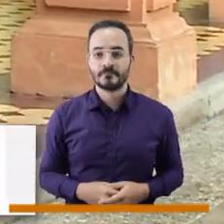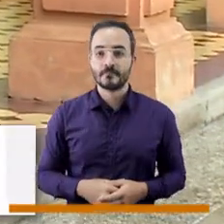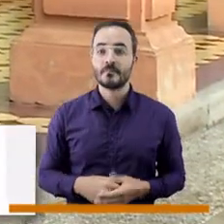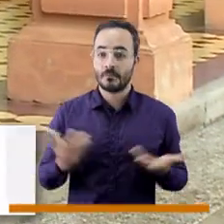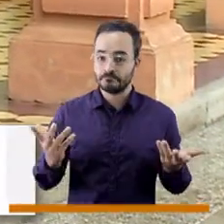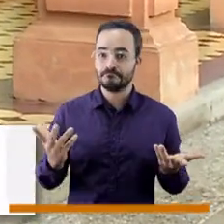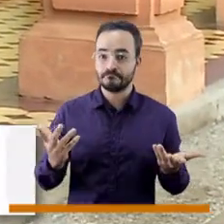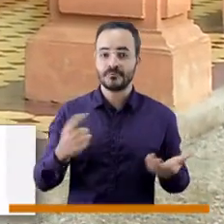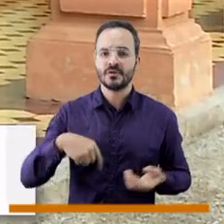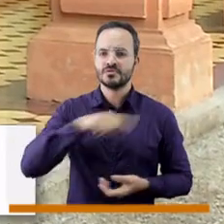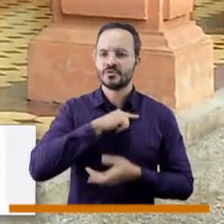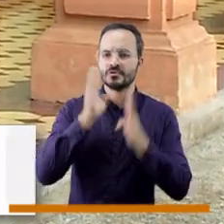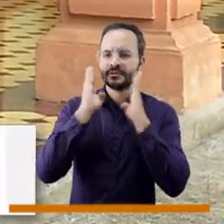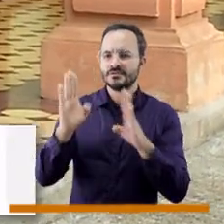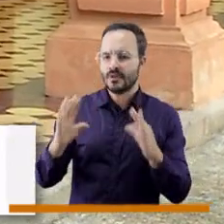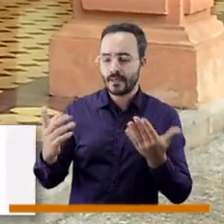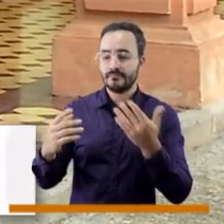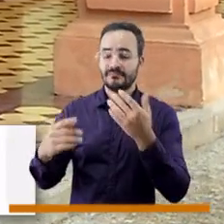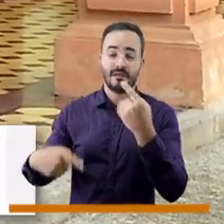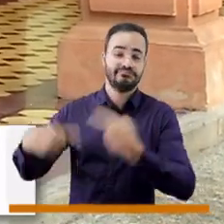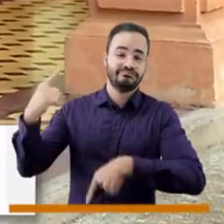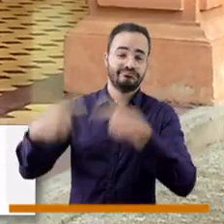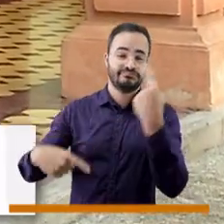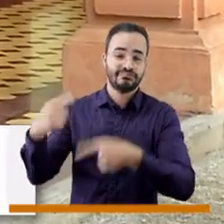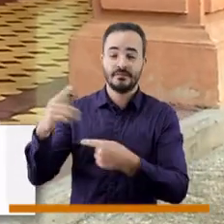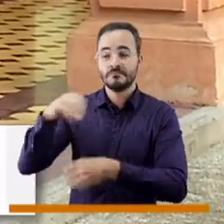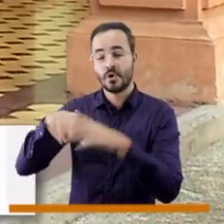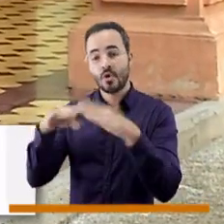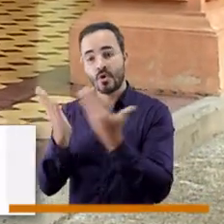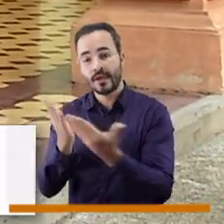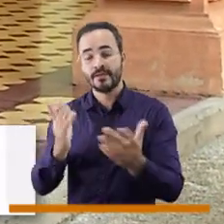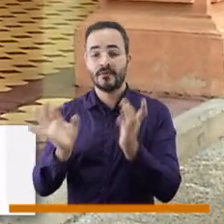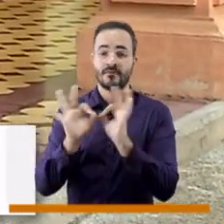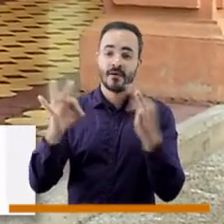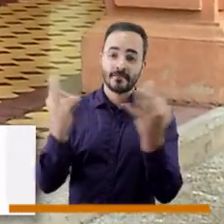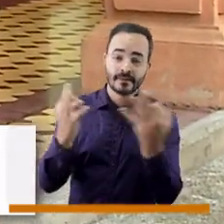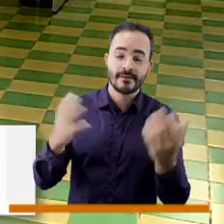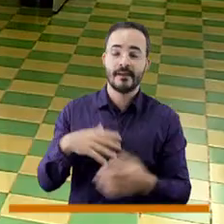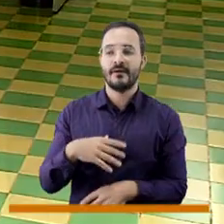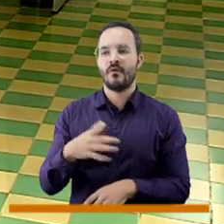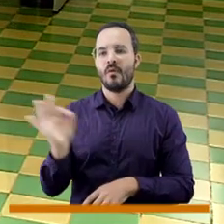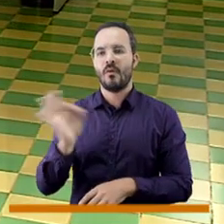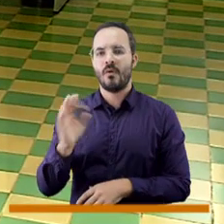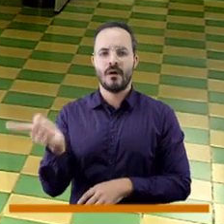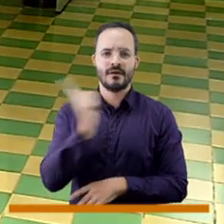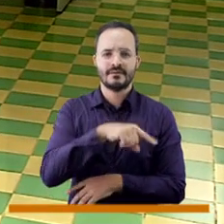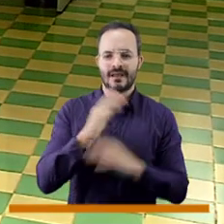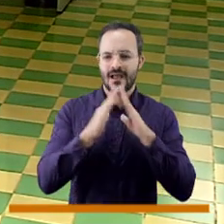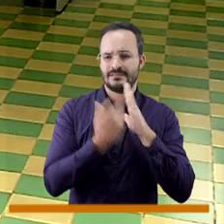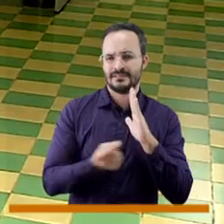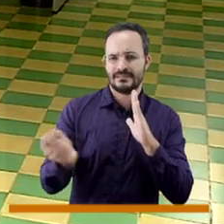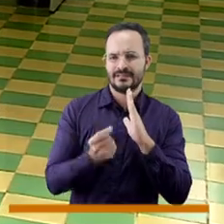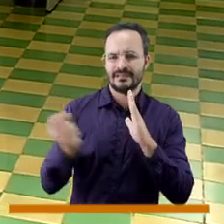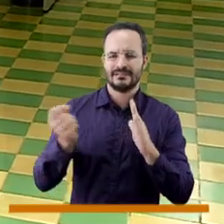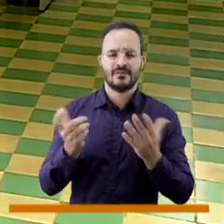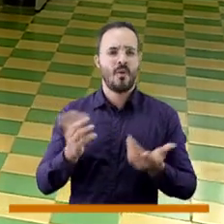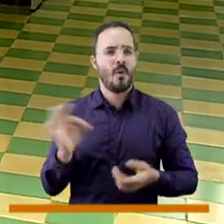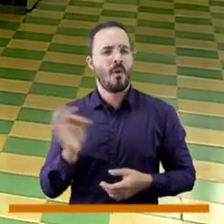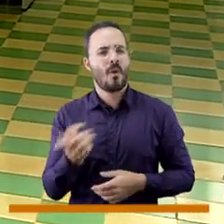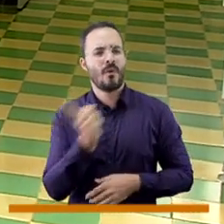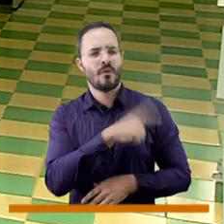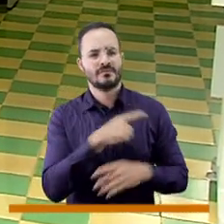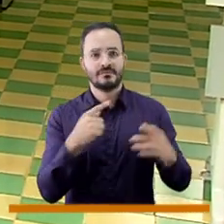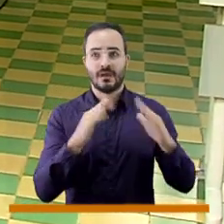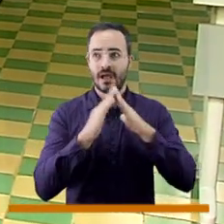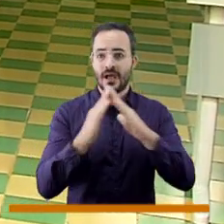conflictos escolares, conflictos familiares, conflictos que se presentan entre vecinos, conflictos comunitarios, pero